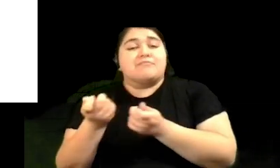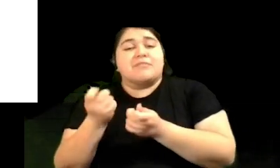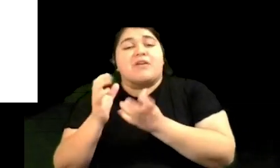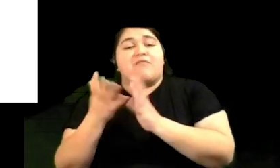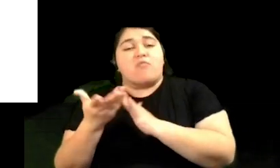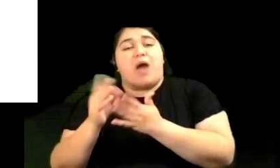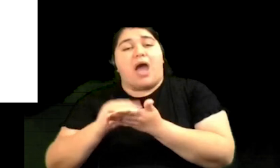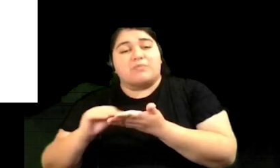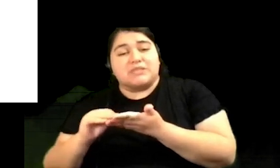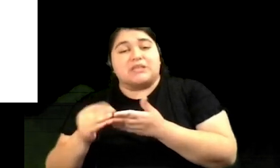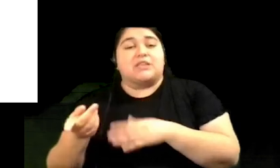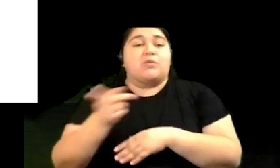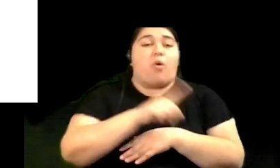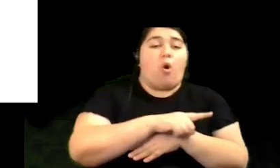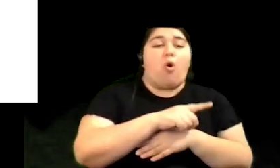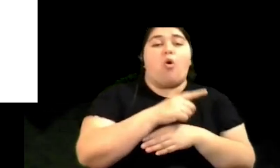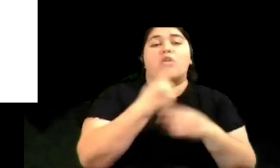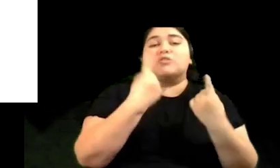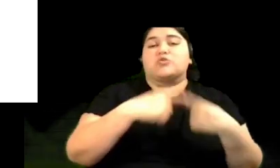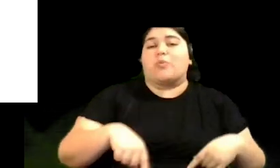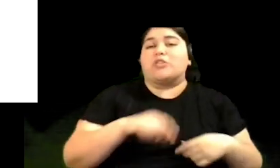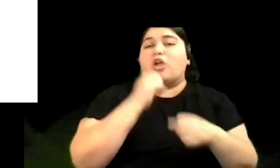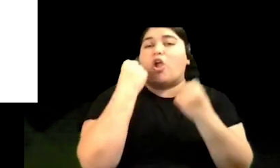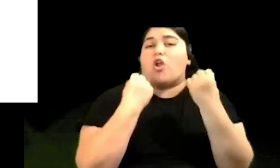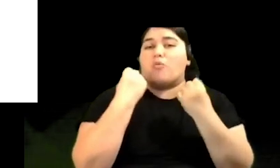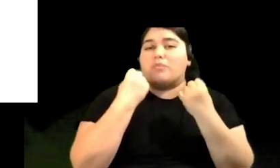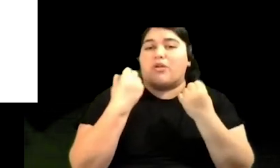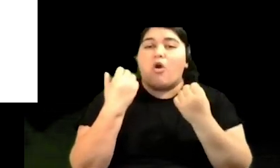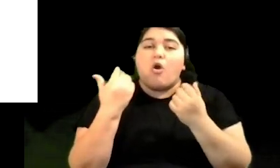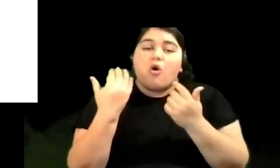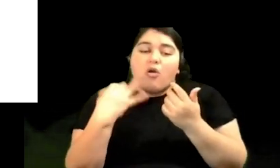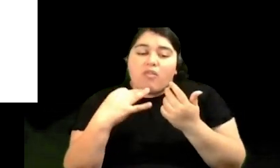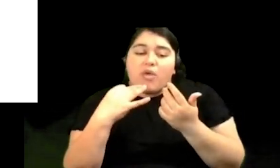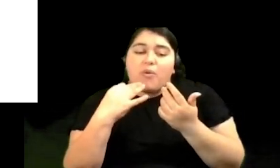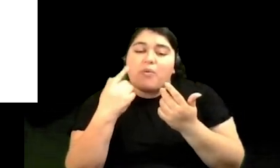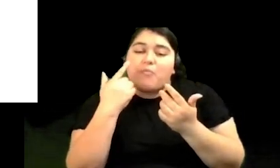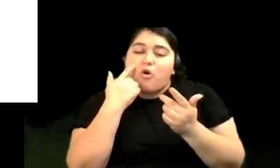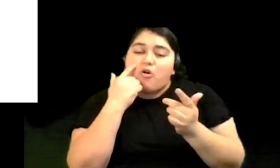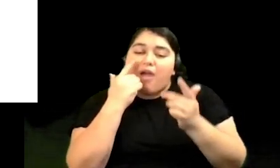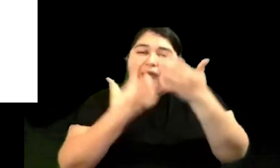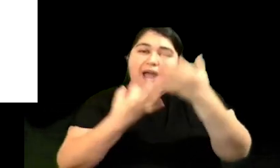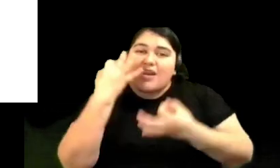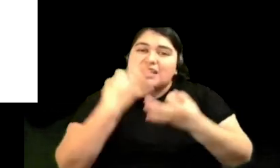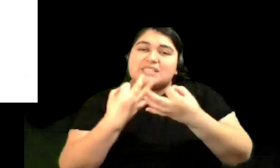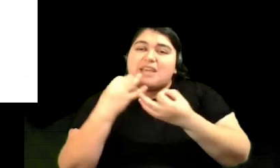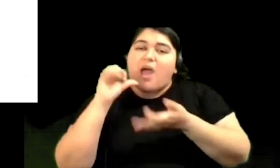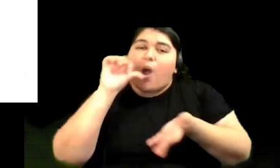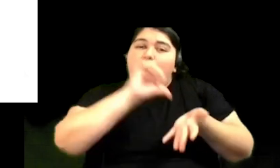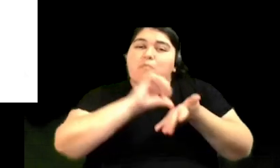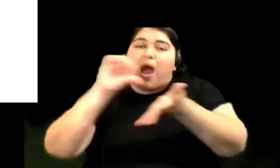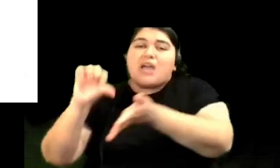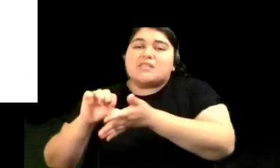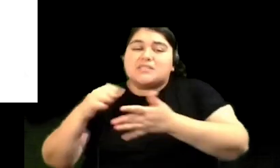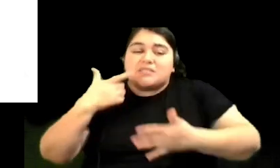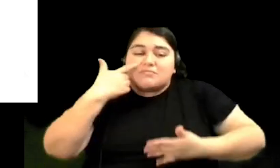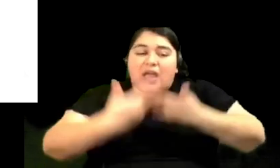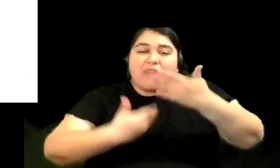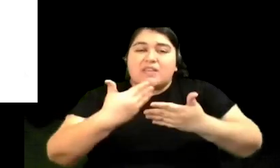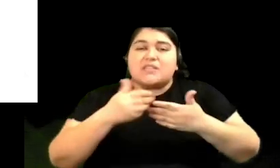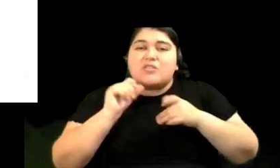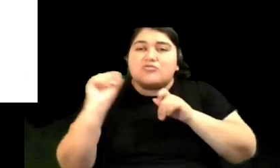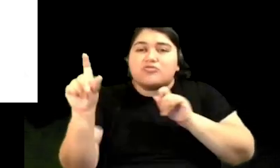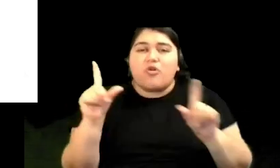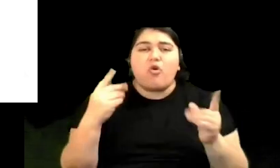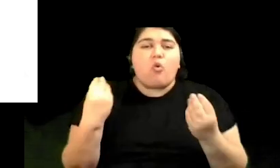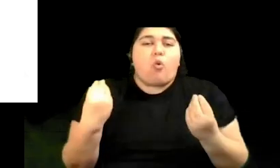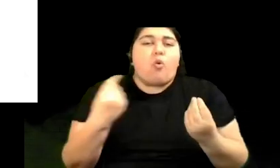impuesto, parte de permisos de emisión. Hay que ver la política que quiere desarrollar cada país, cuál es el objetivo ambiental que quiere desarrollar